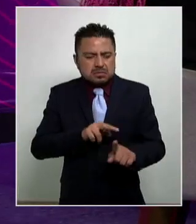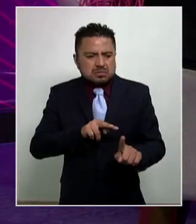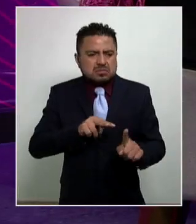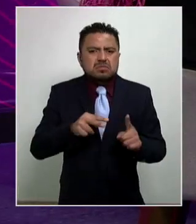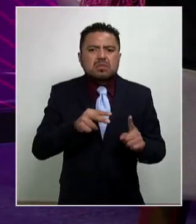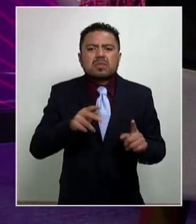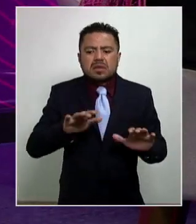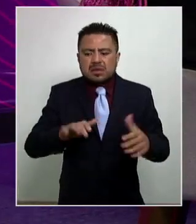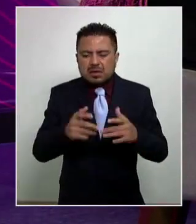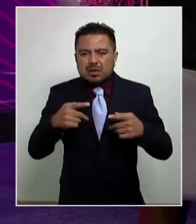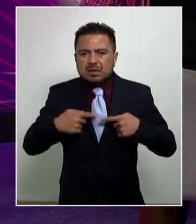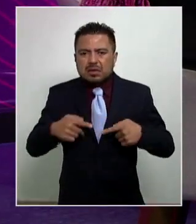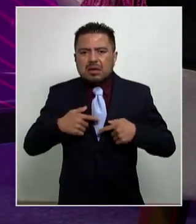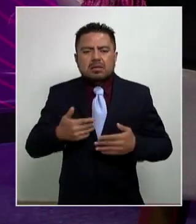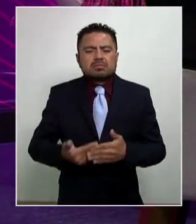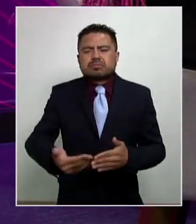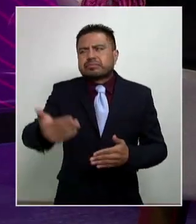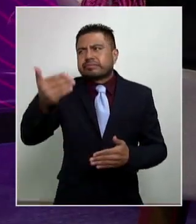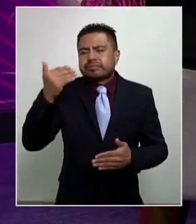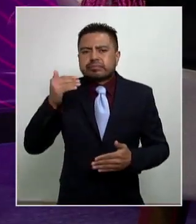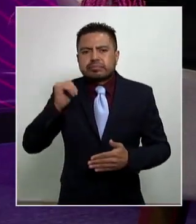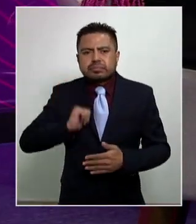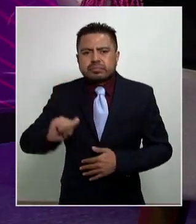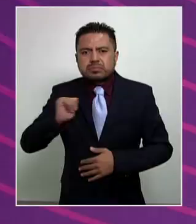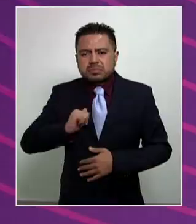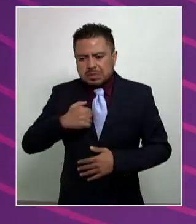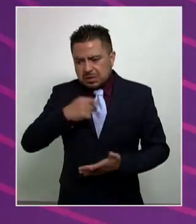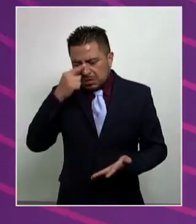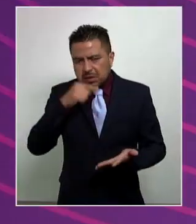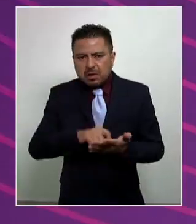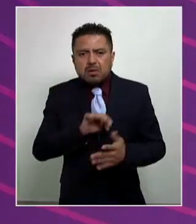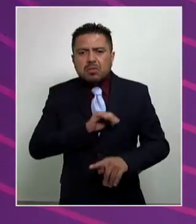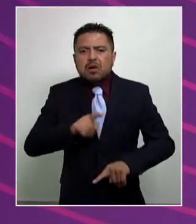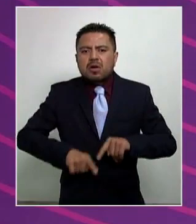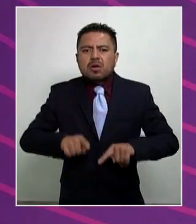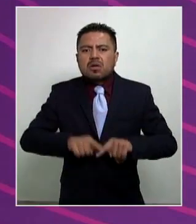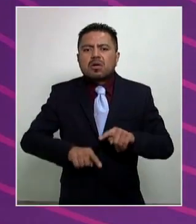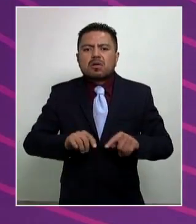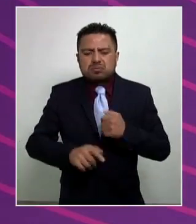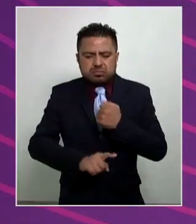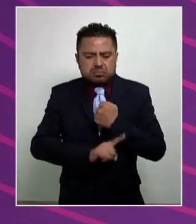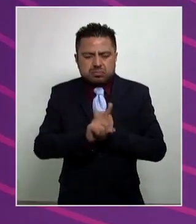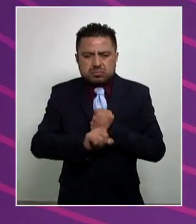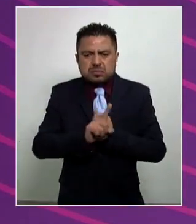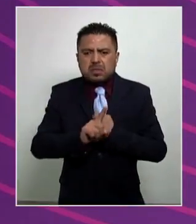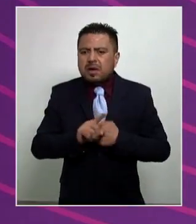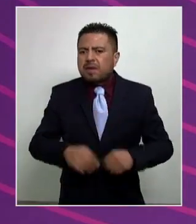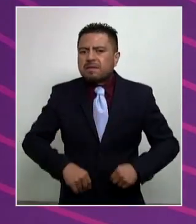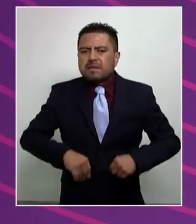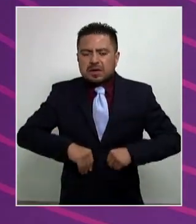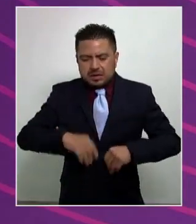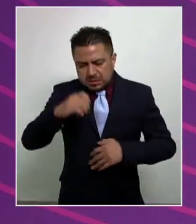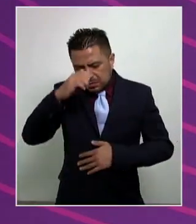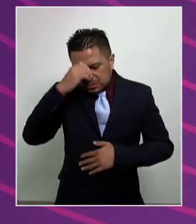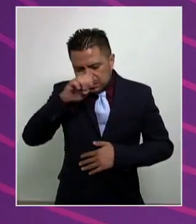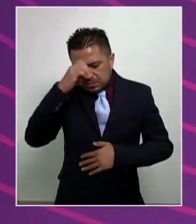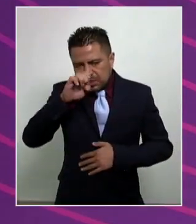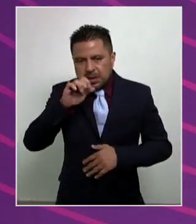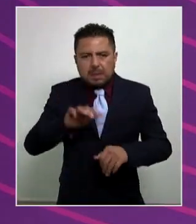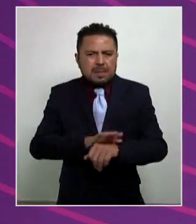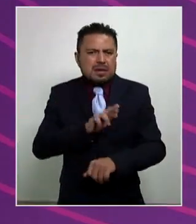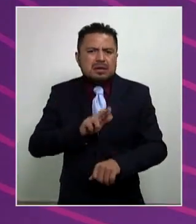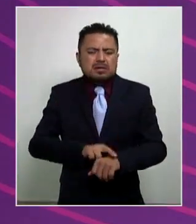de esta población desde hace mucho tiempo, yo creo que me hubiera evitado tener confrontaciones y vivencias y experiencias